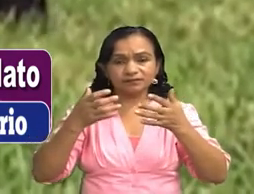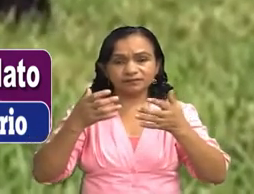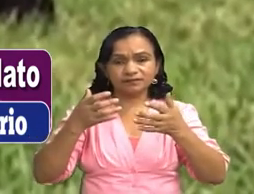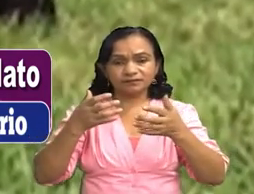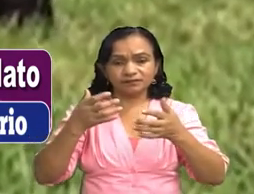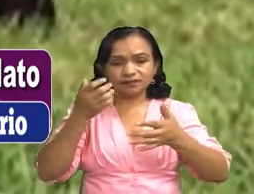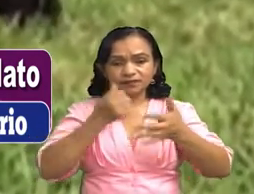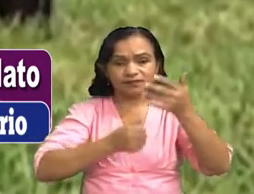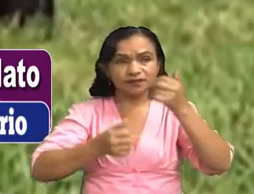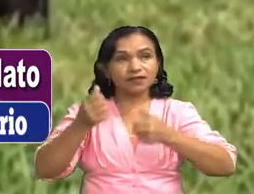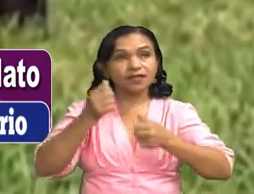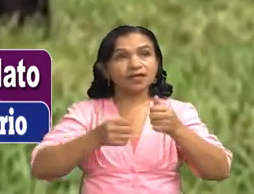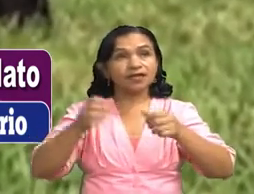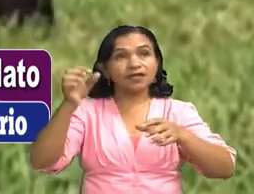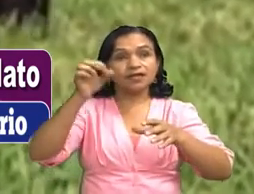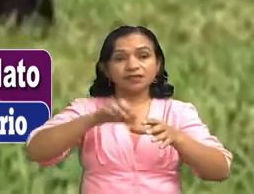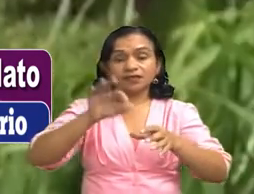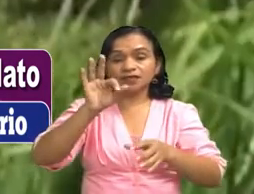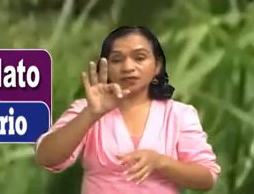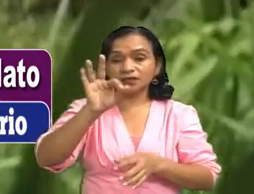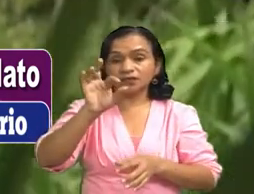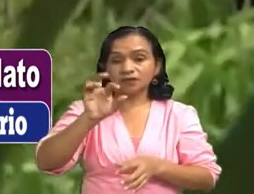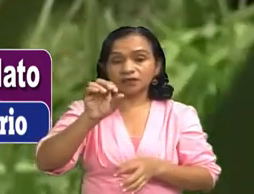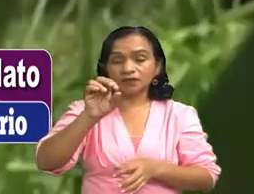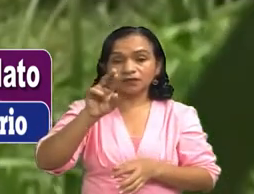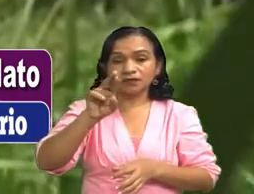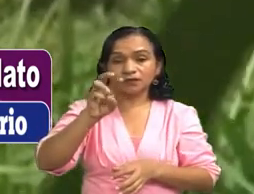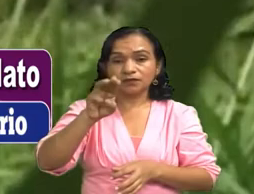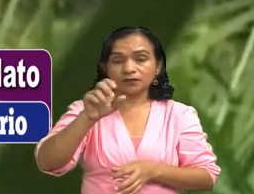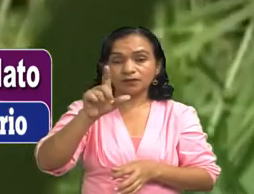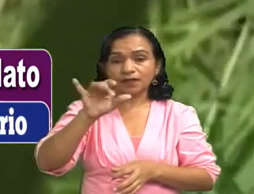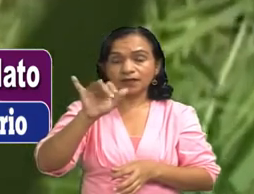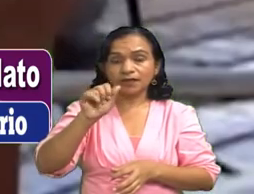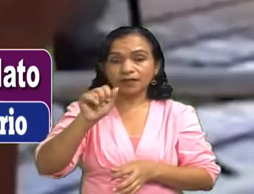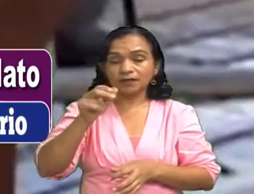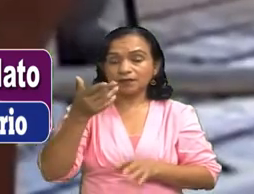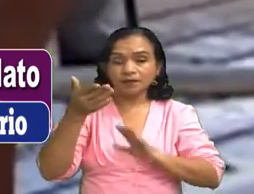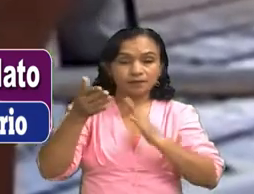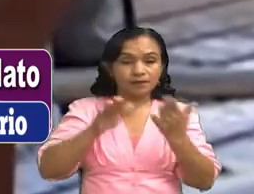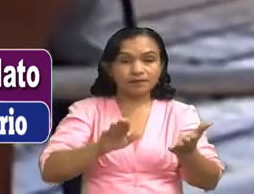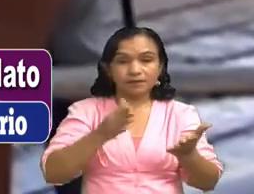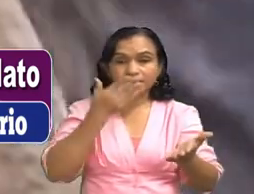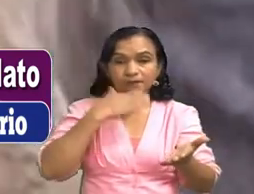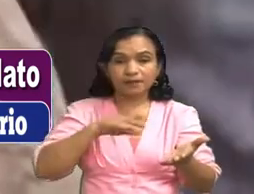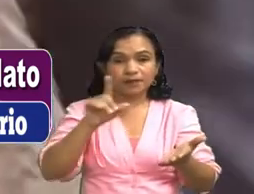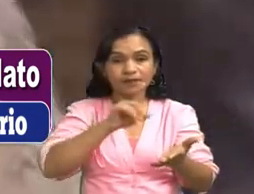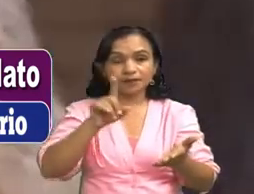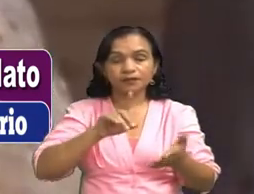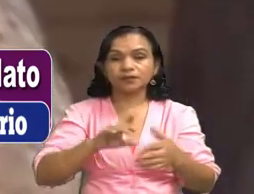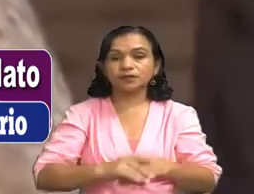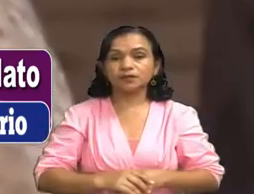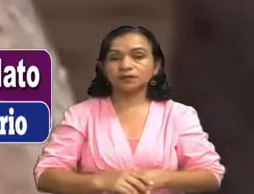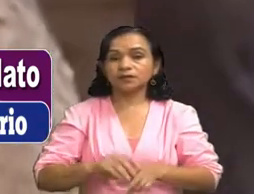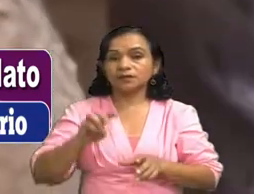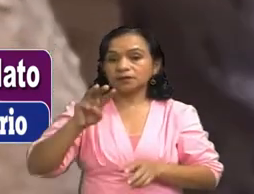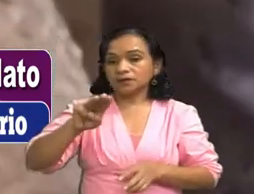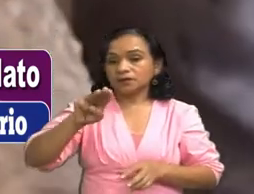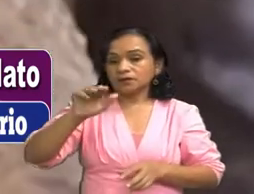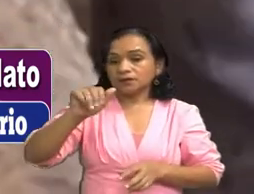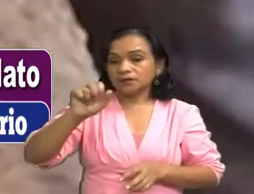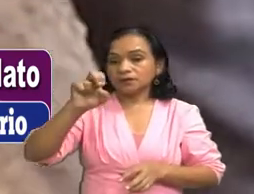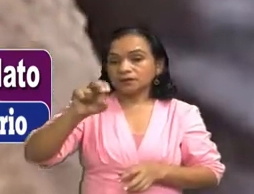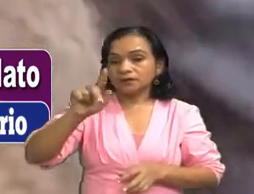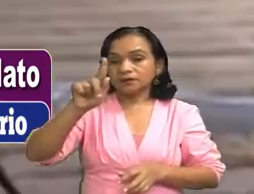leche para mantenerla. Nada que ver. Entonces nosotros, mira, los manteros que le llaman, los que